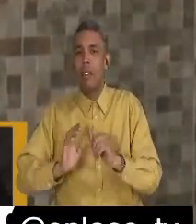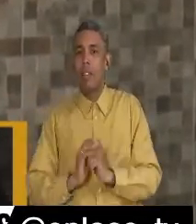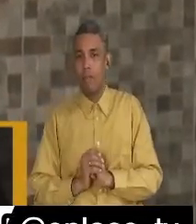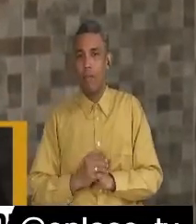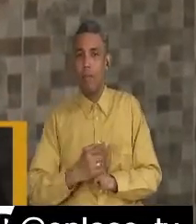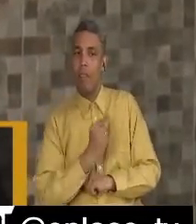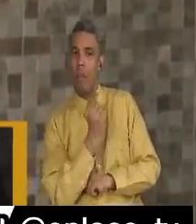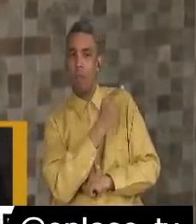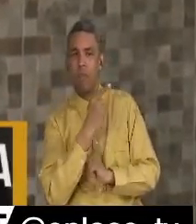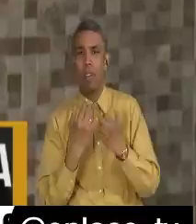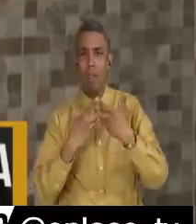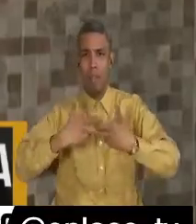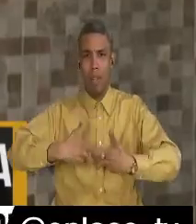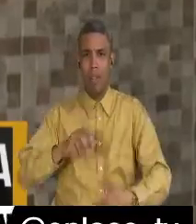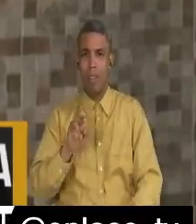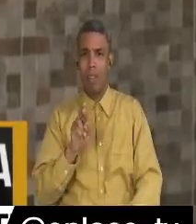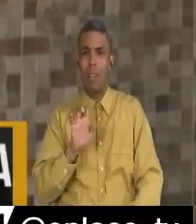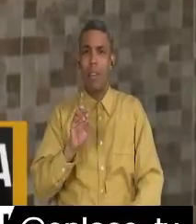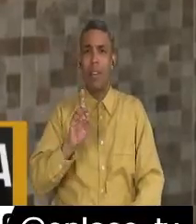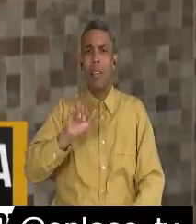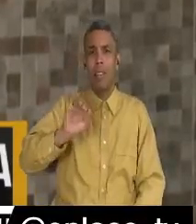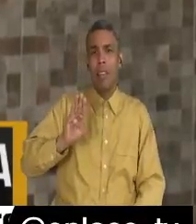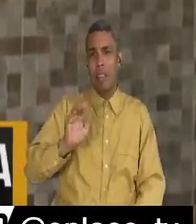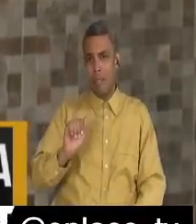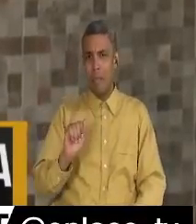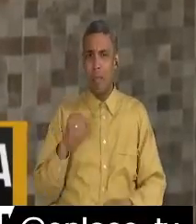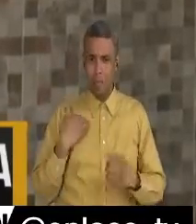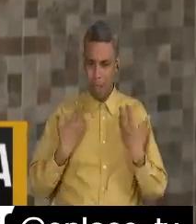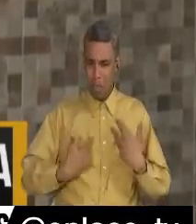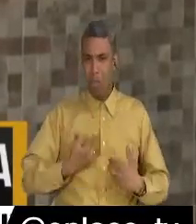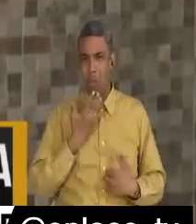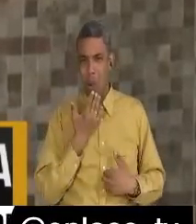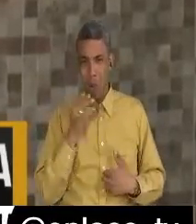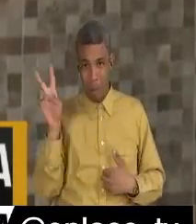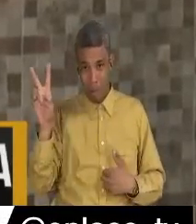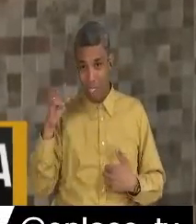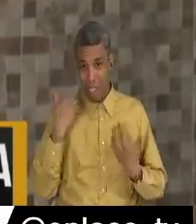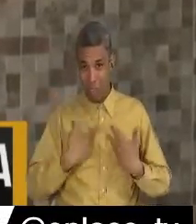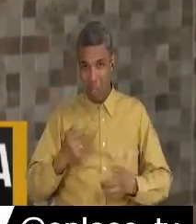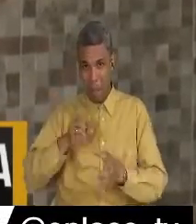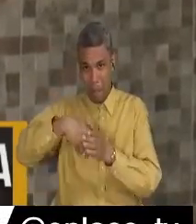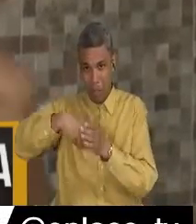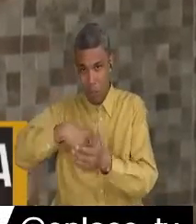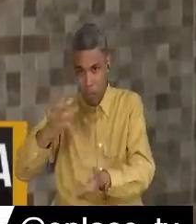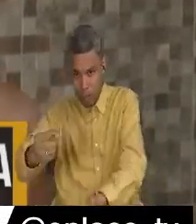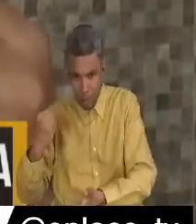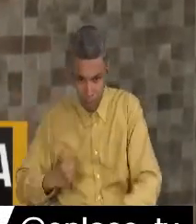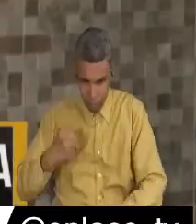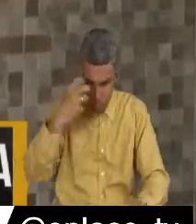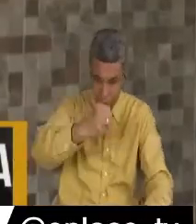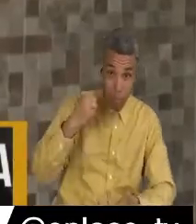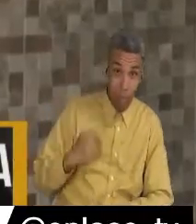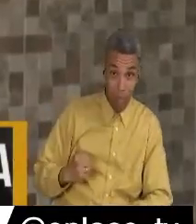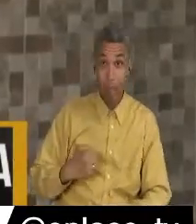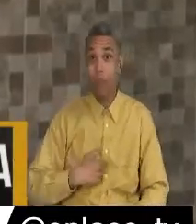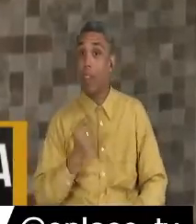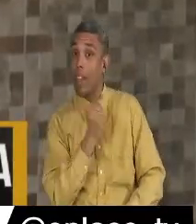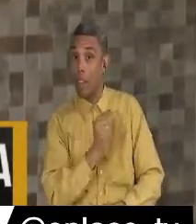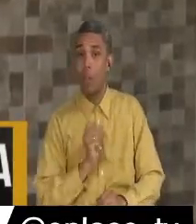se dispuso por parte del señor alcalde. Nosotros en ese sentido pues se le está exigiendo a Rediva que en 30 días debe tener un plan de contingencia